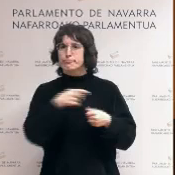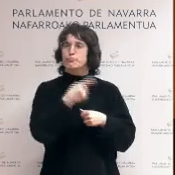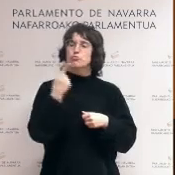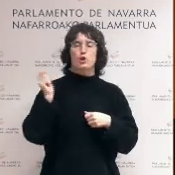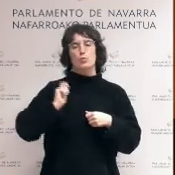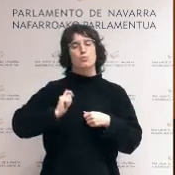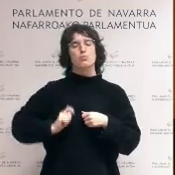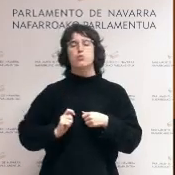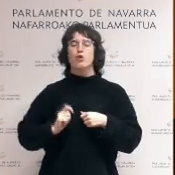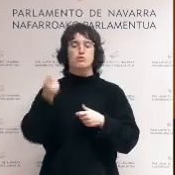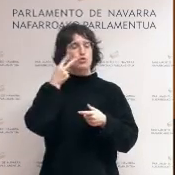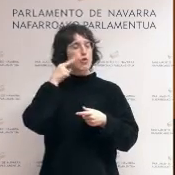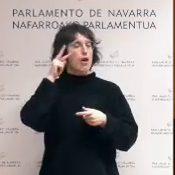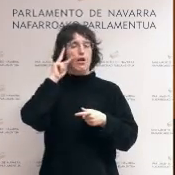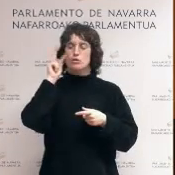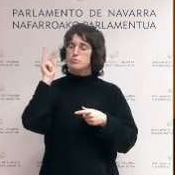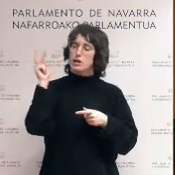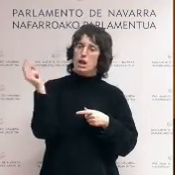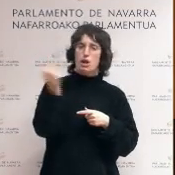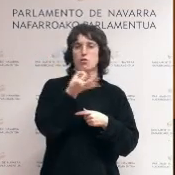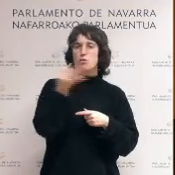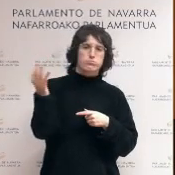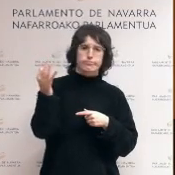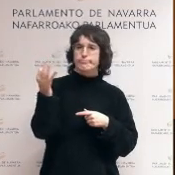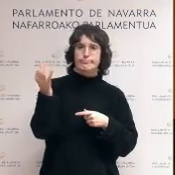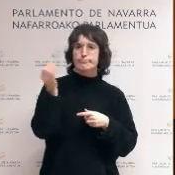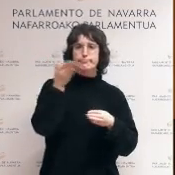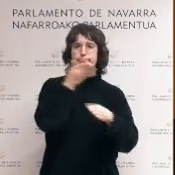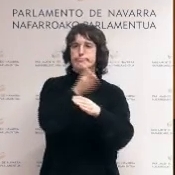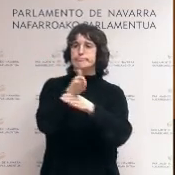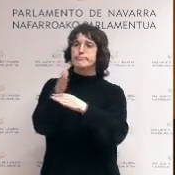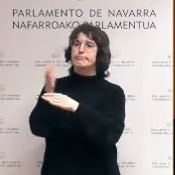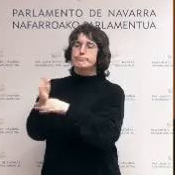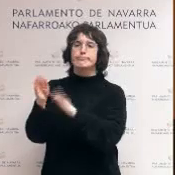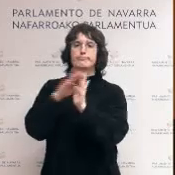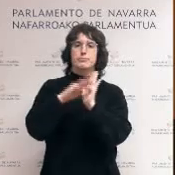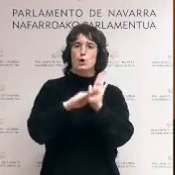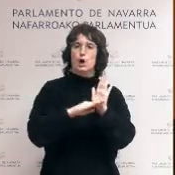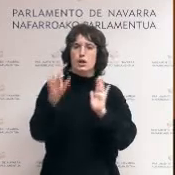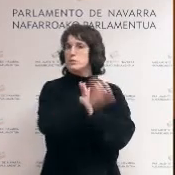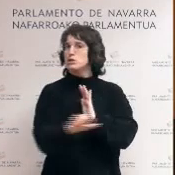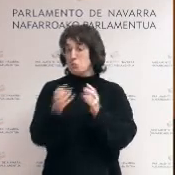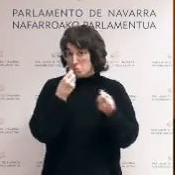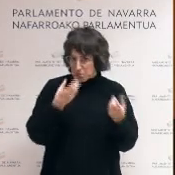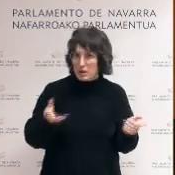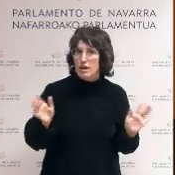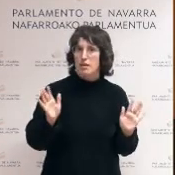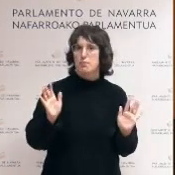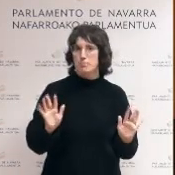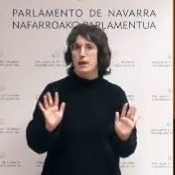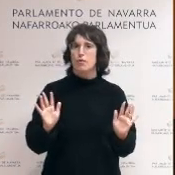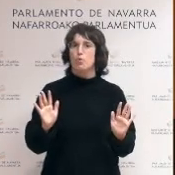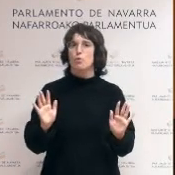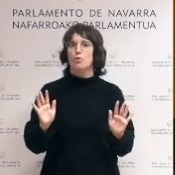tenga mucha experiencia, que esté en innumerables programas europeos, que está bien, pero eso no puede servir solo para que